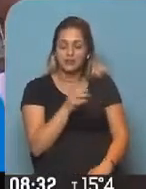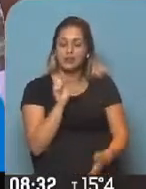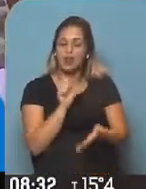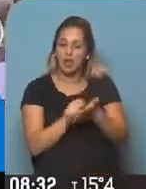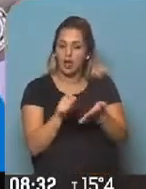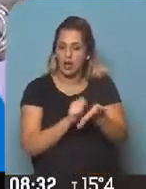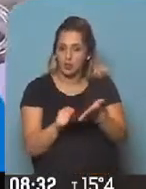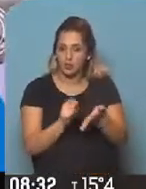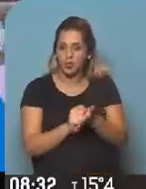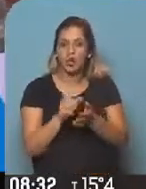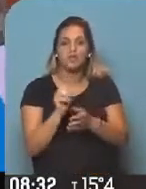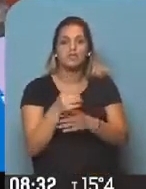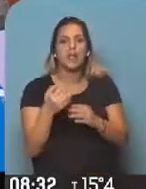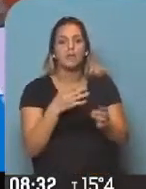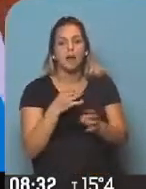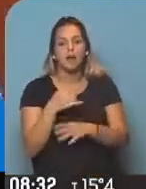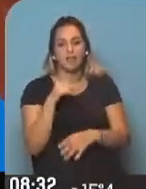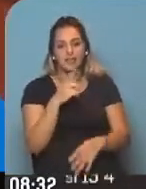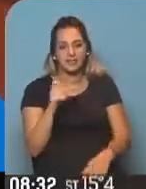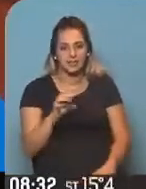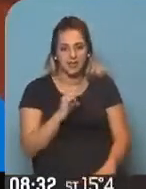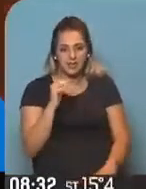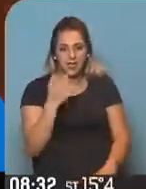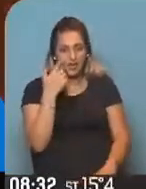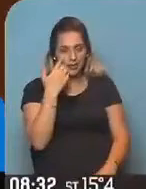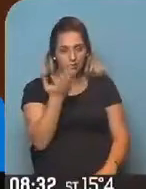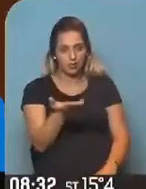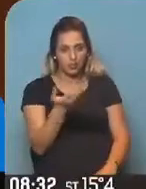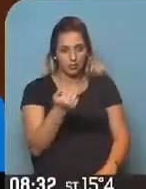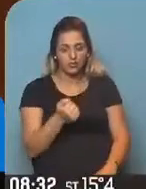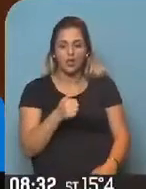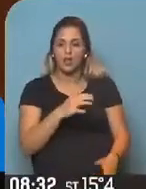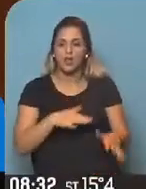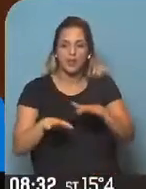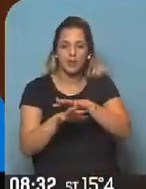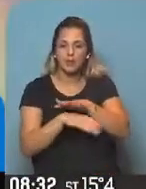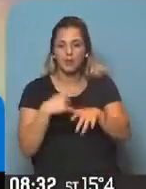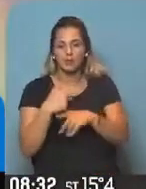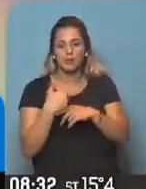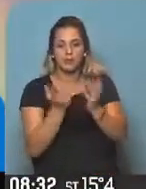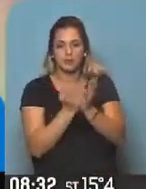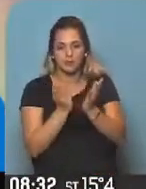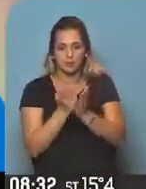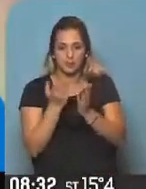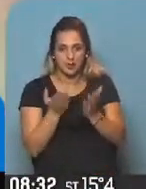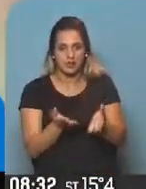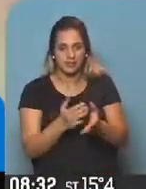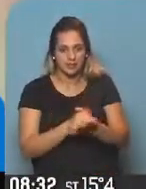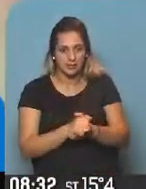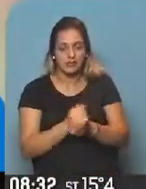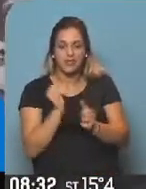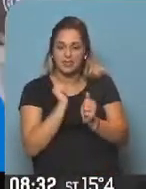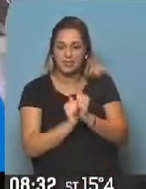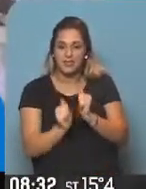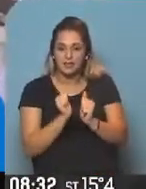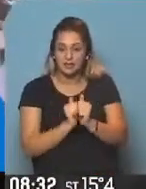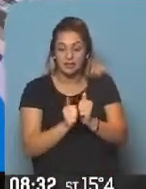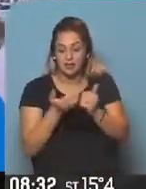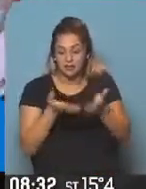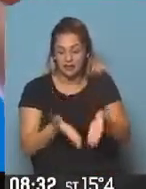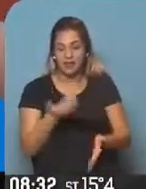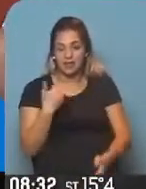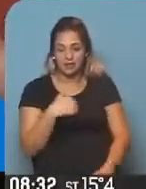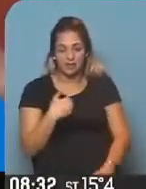guerra de los 100 años revolución martirio y resurrección del movimiento estudiantil nada más ni nada menos que la historia de nuestro país